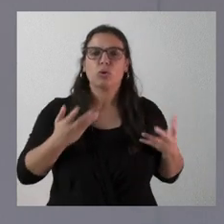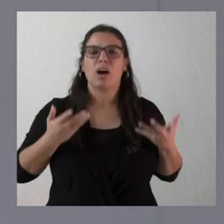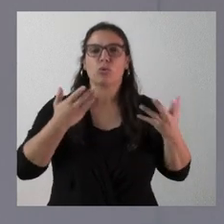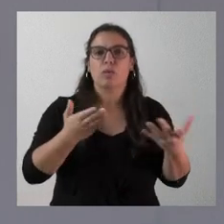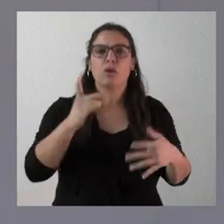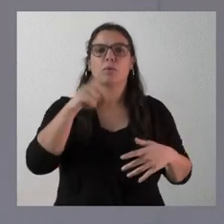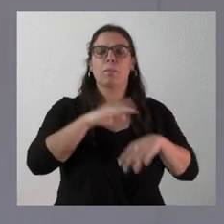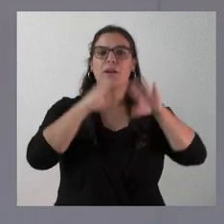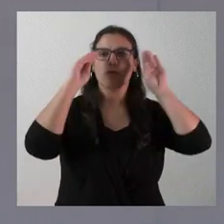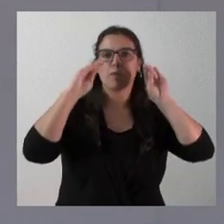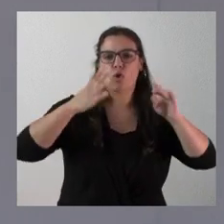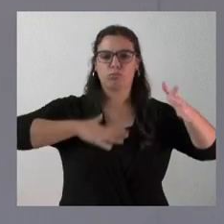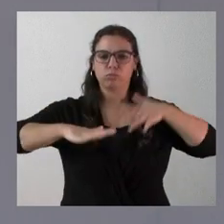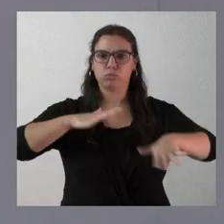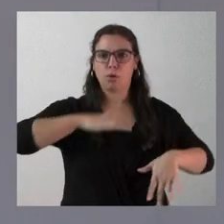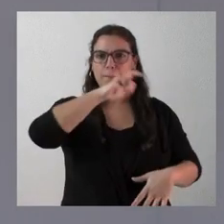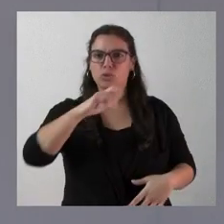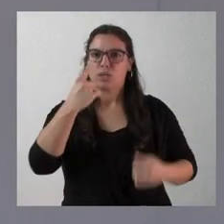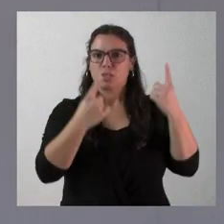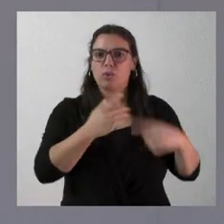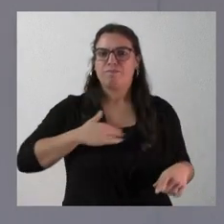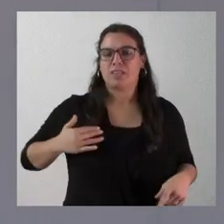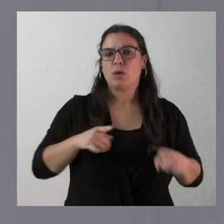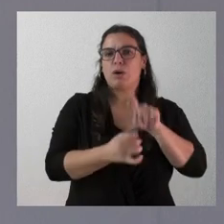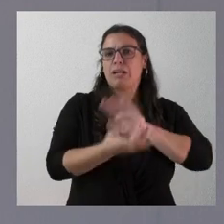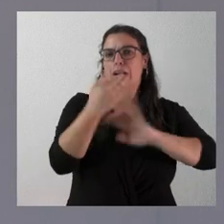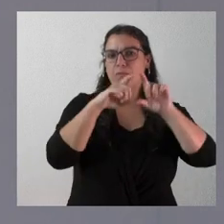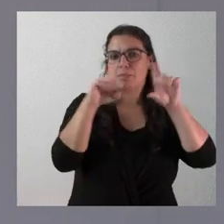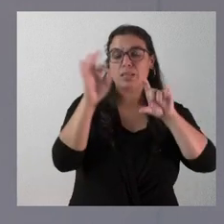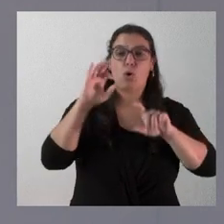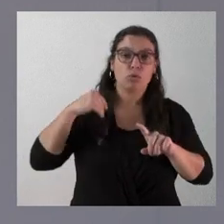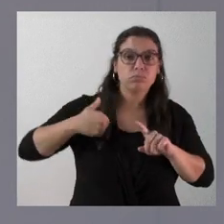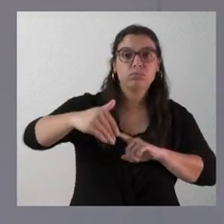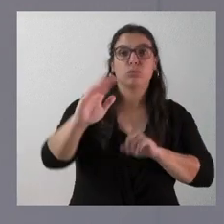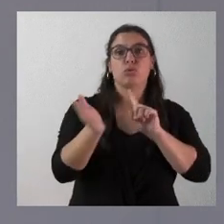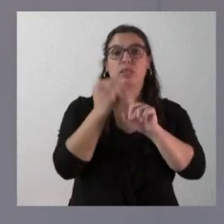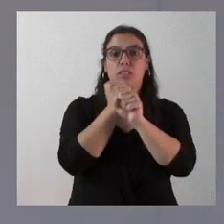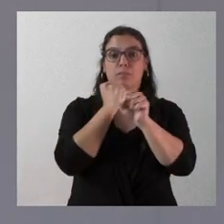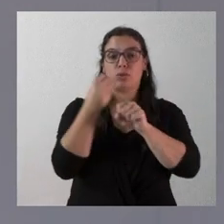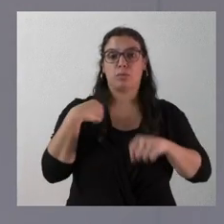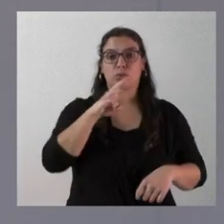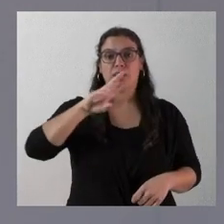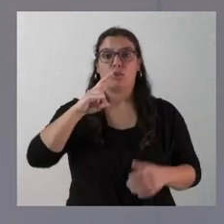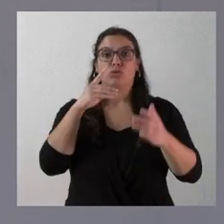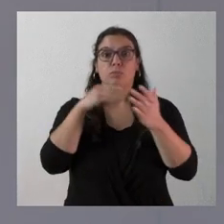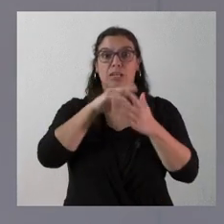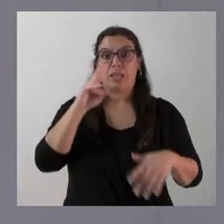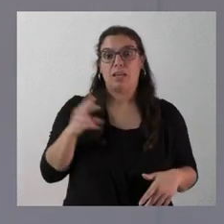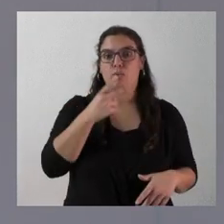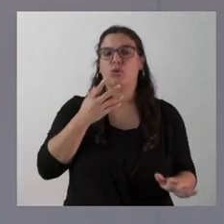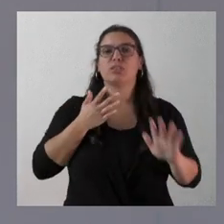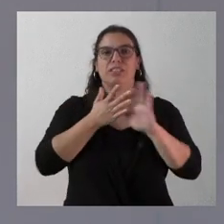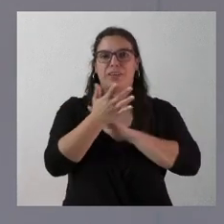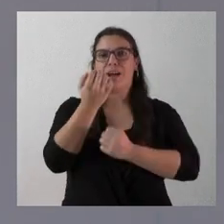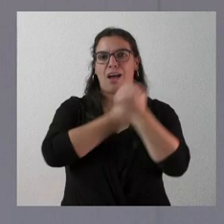determinadas personas que quisieran realizar una actividad económica o tener un empleo en el futuro con 32.000 euros eso es austeridad la principal inversión